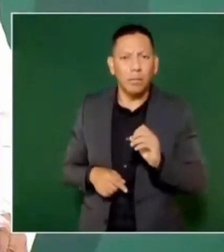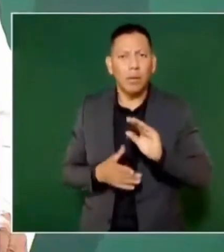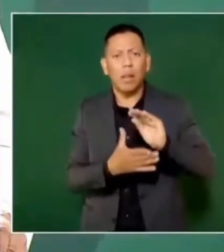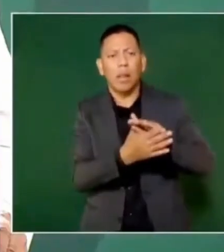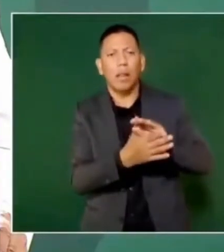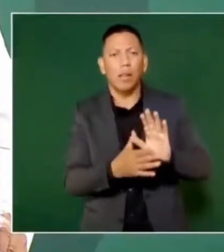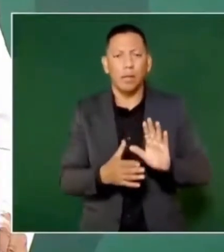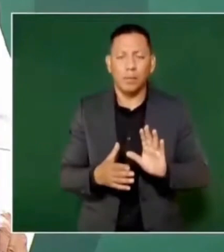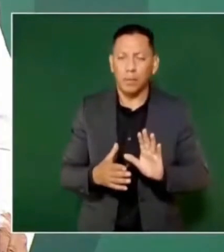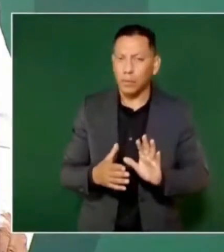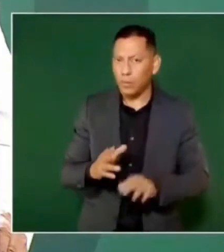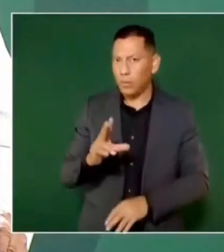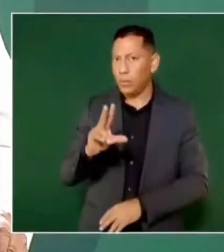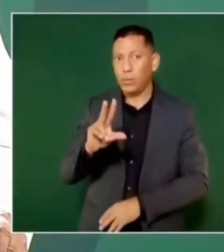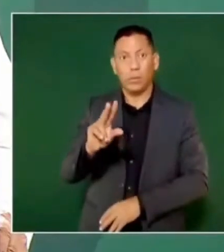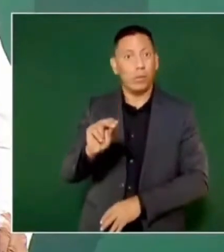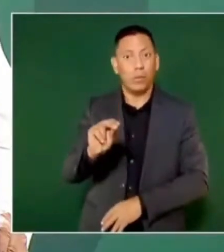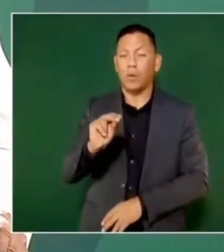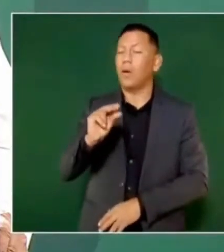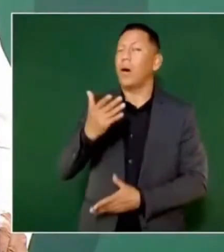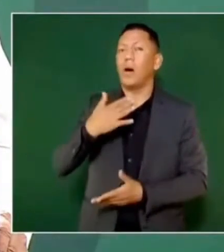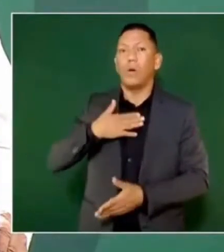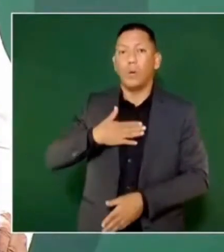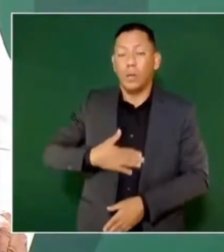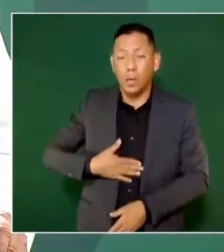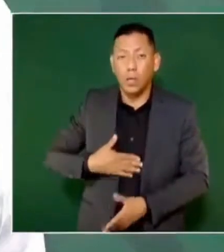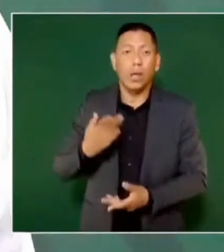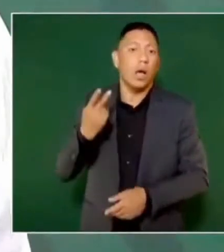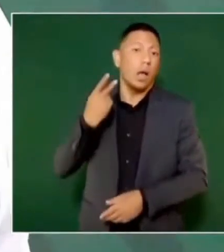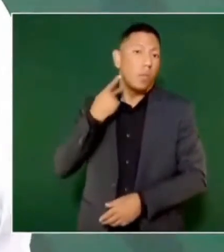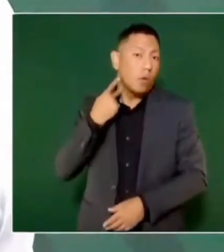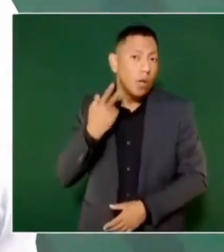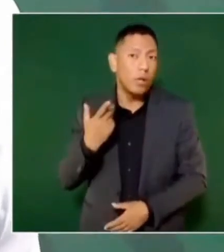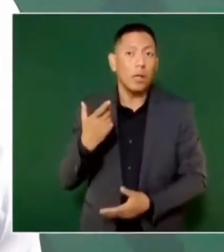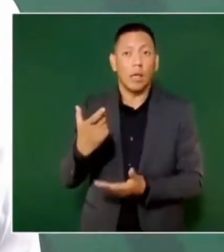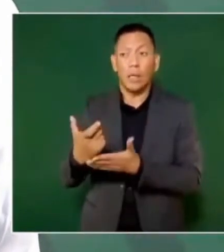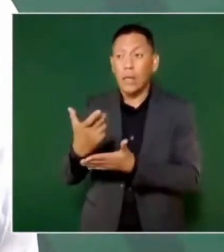la justicia, la economía, la política es asunto de todos.